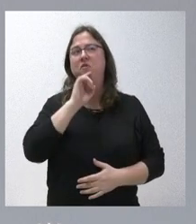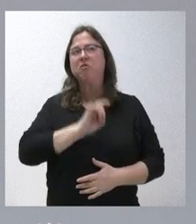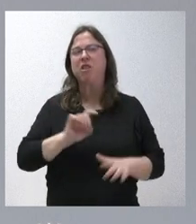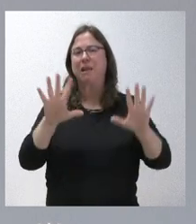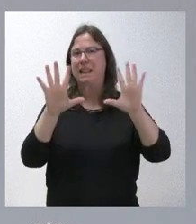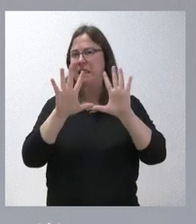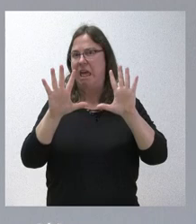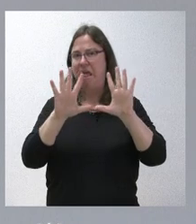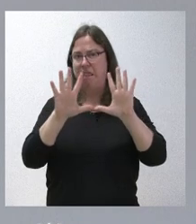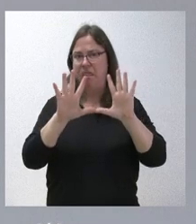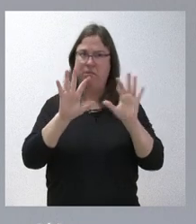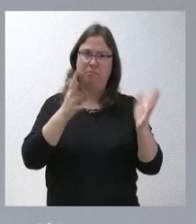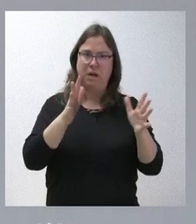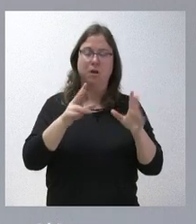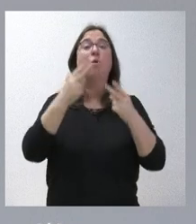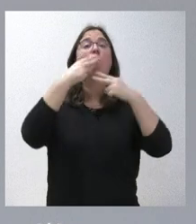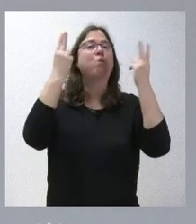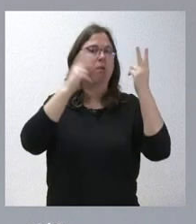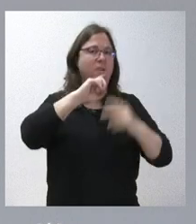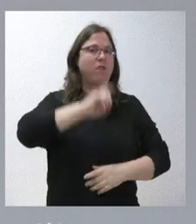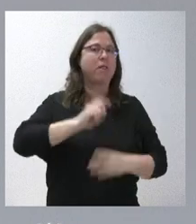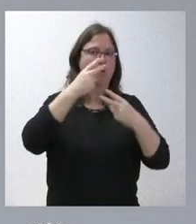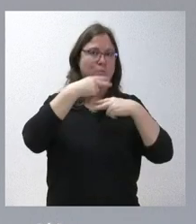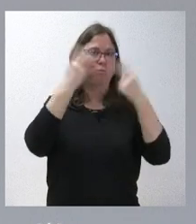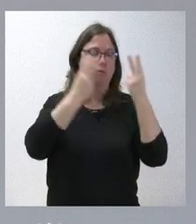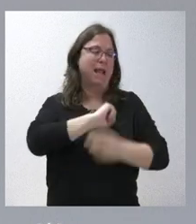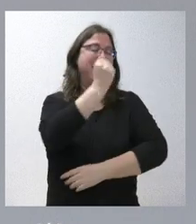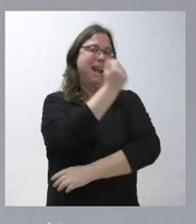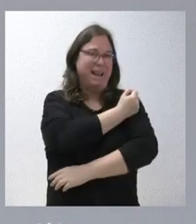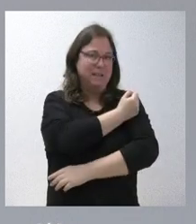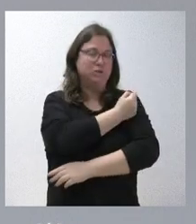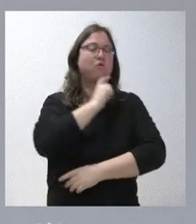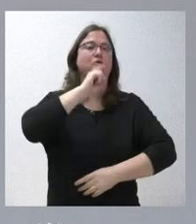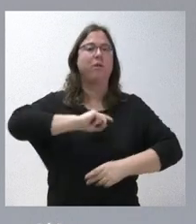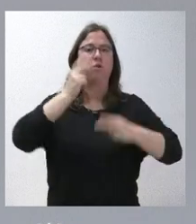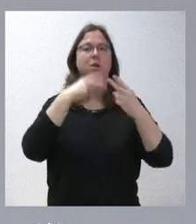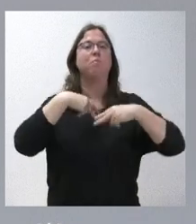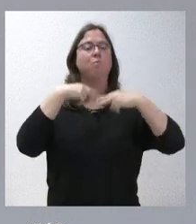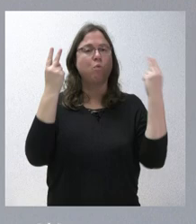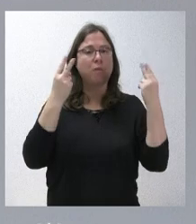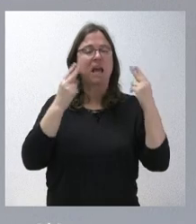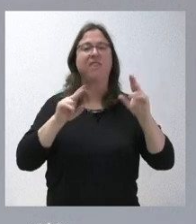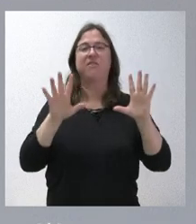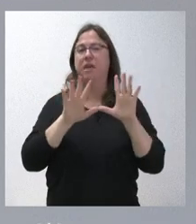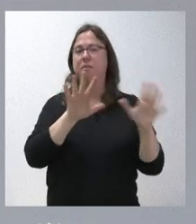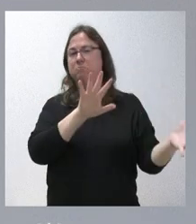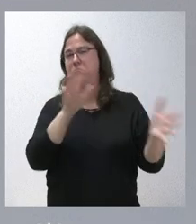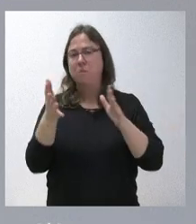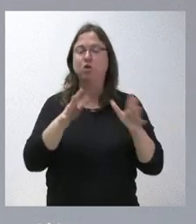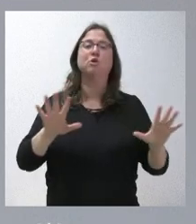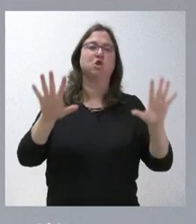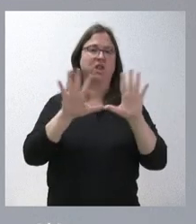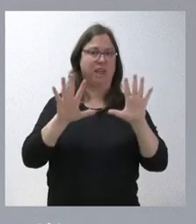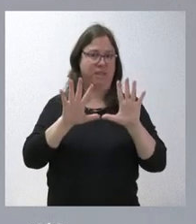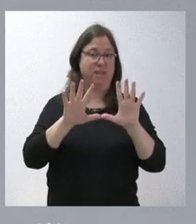algo así eh públicas inscritas en el registro de fundaciones públicas de la comunidad Autónoma en torno a 10 si